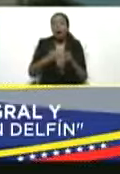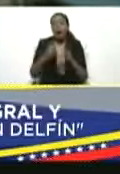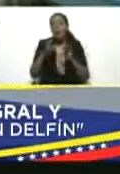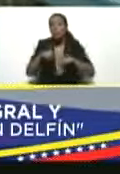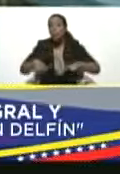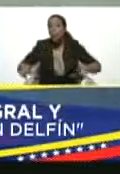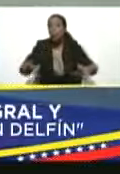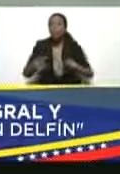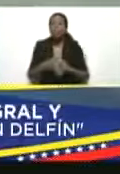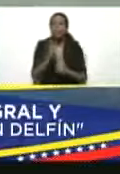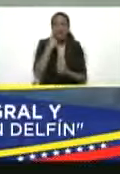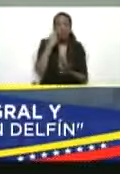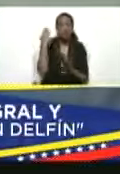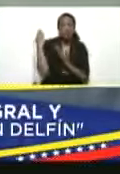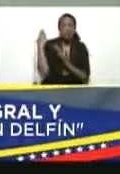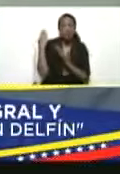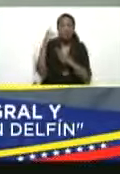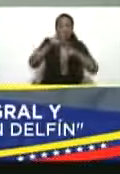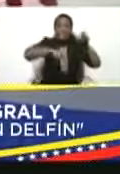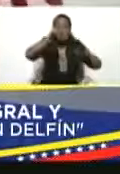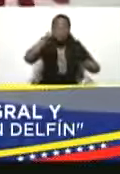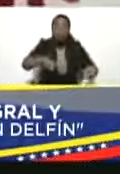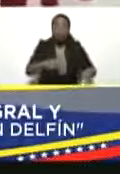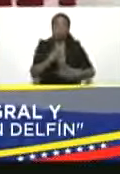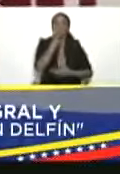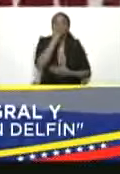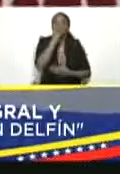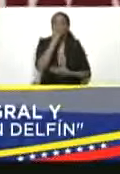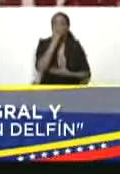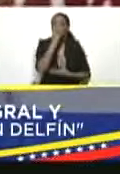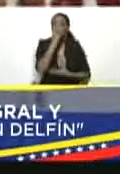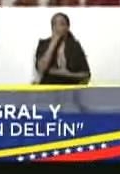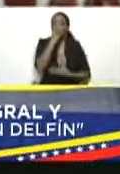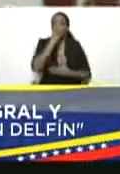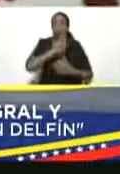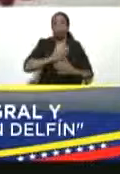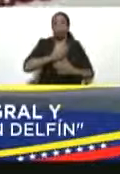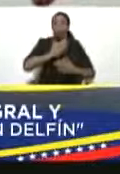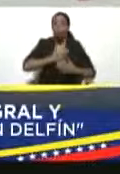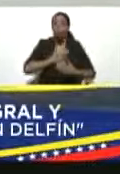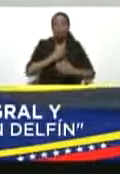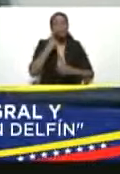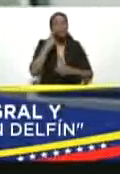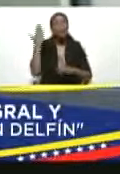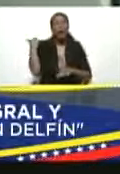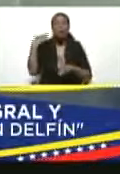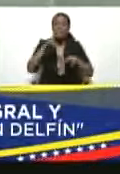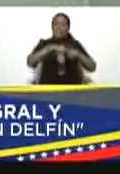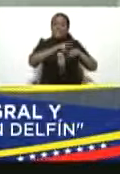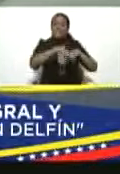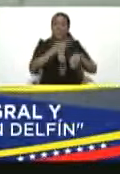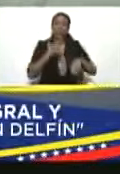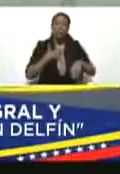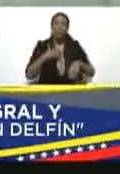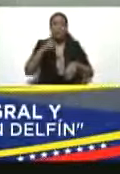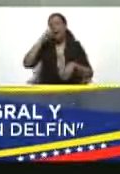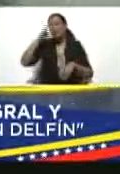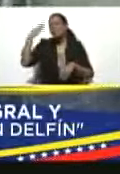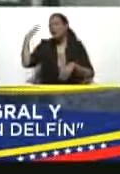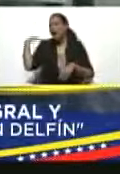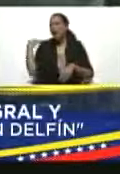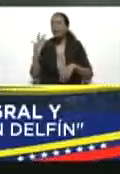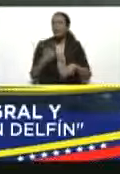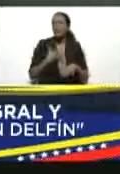ambulatoria esto para pacientes de asma correcto para nebulizar yo fui muy asmático cuando niño en una